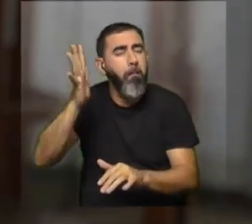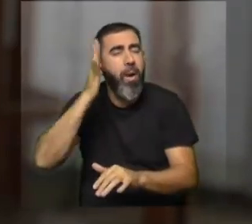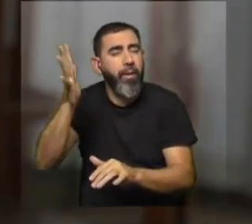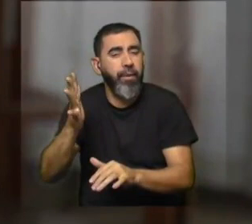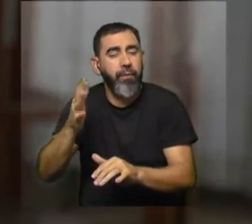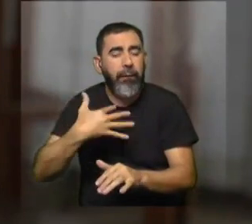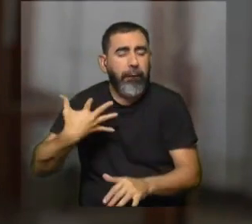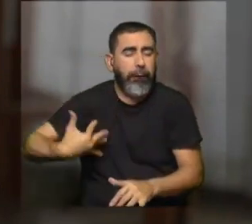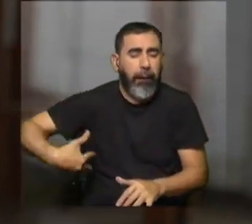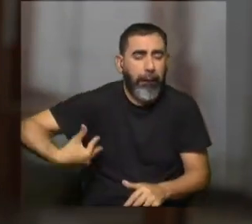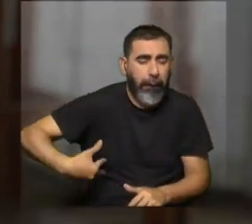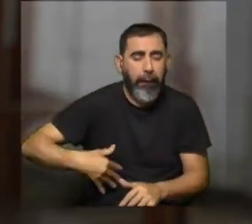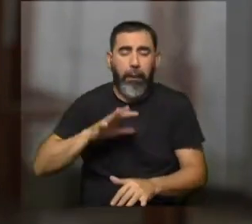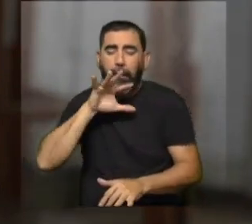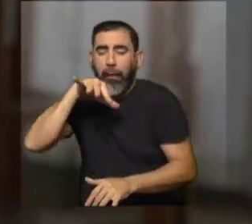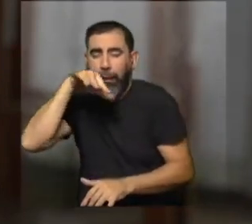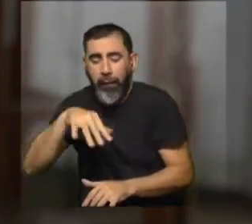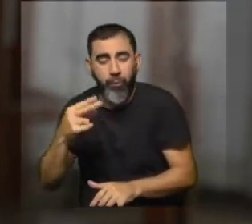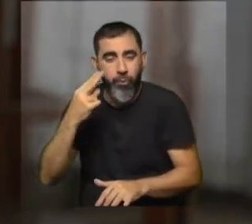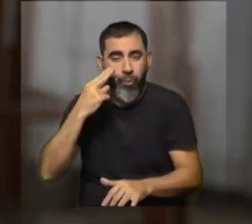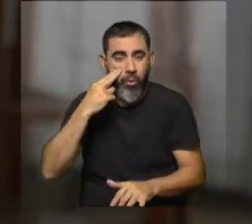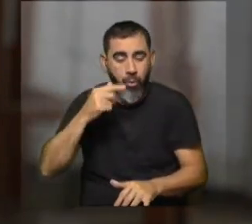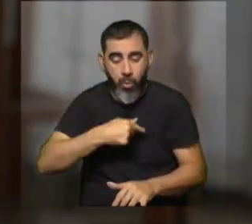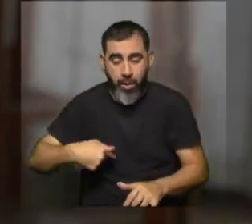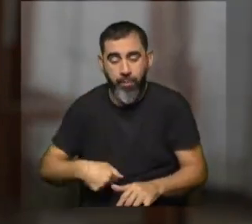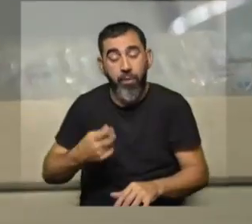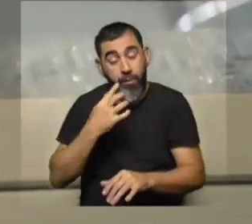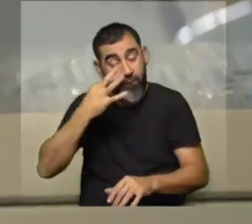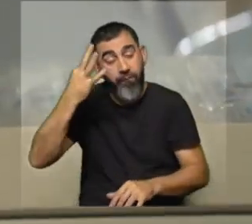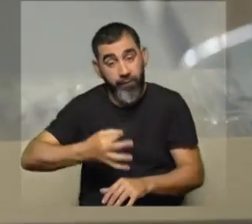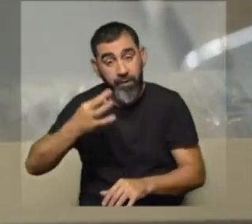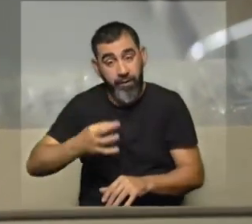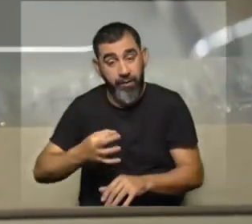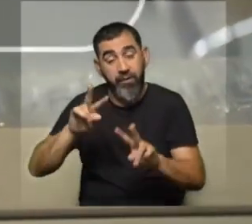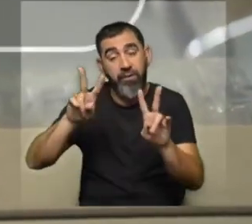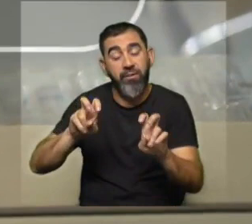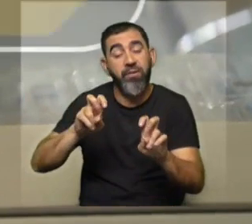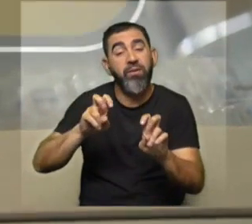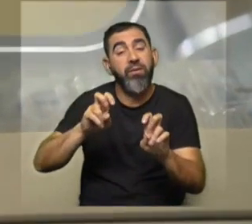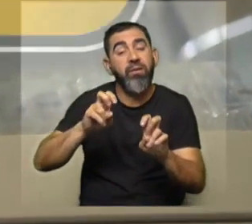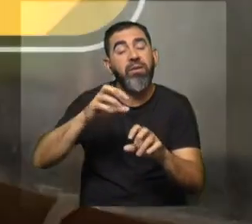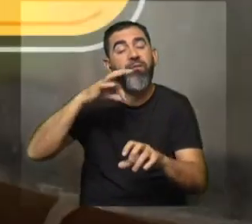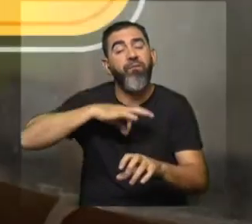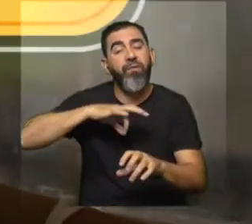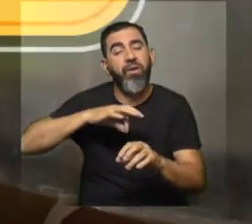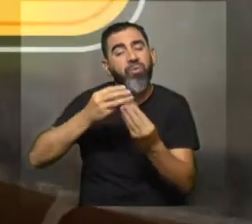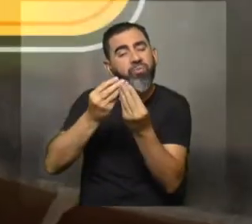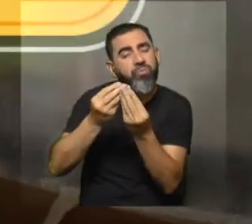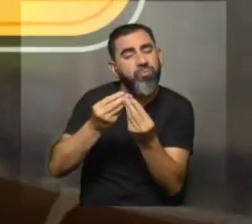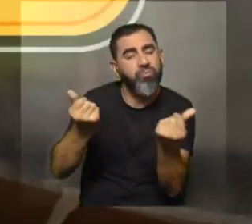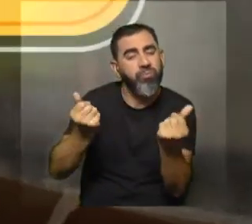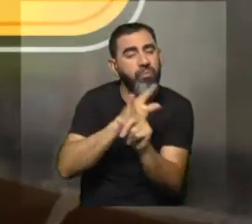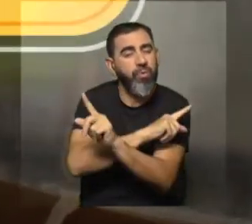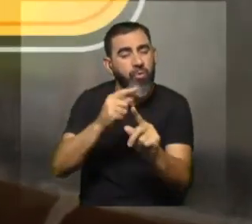en diarrea, vómitos, otras afecciones gastrointestinales, pero en realidad nosotros trabajamos con una cepa atenuada y esto significa que no